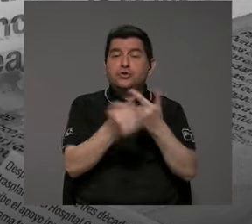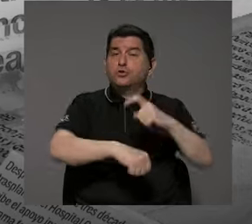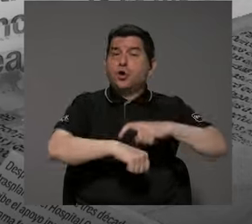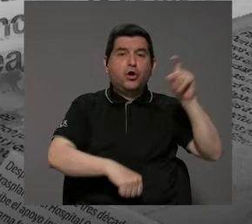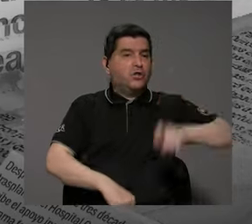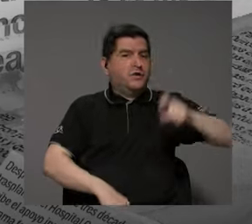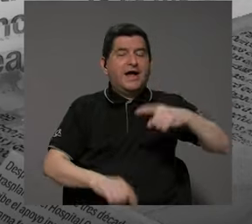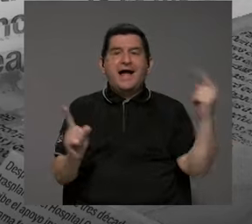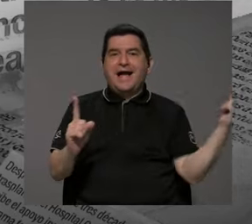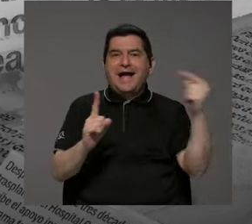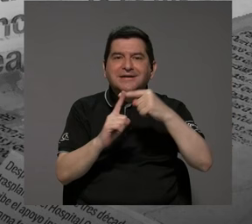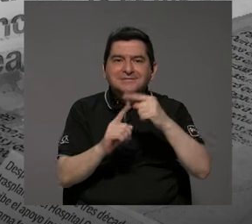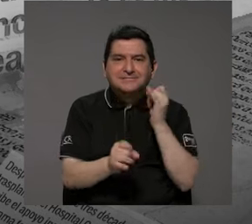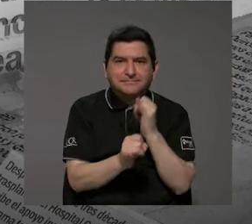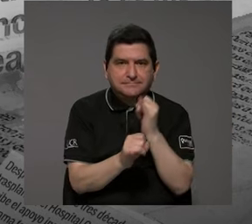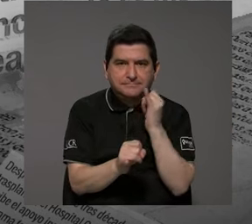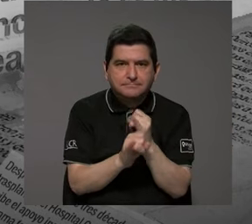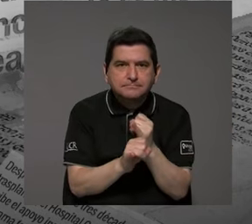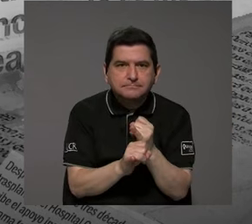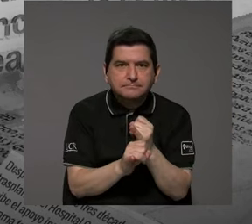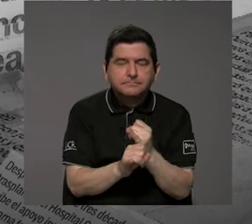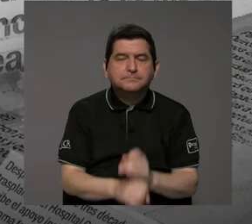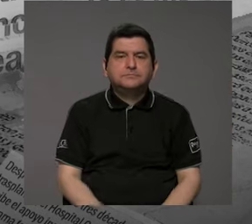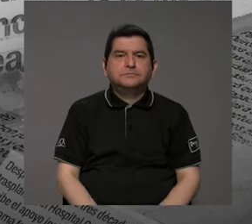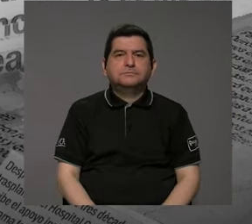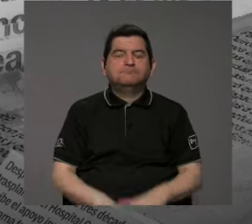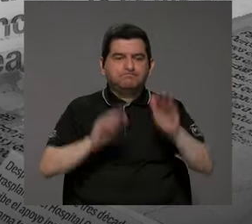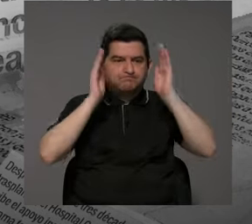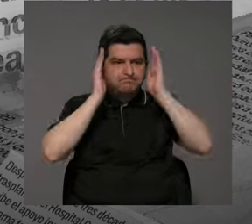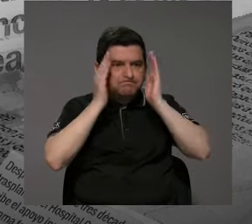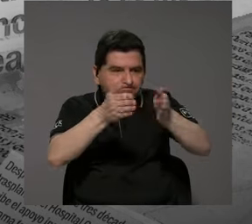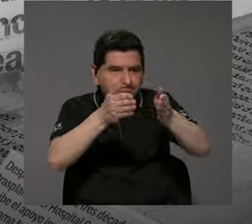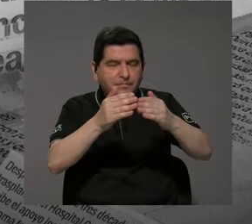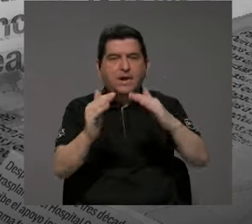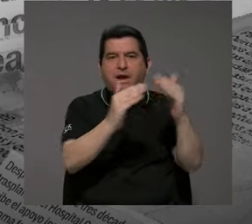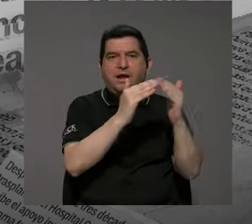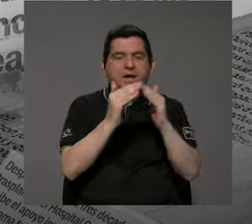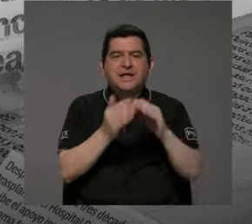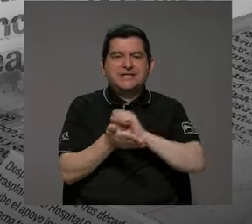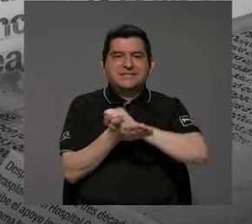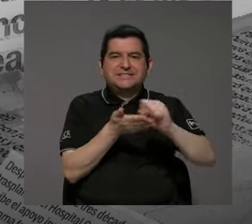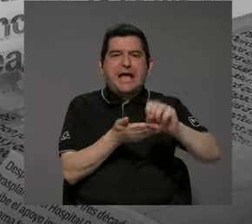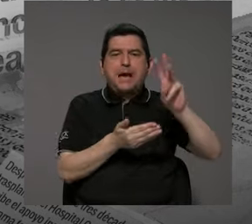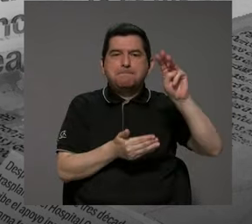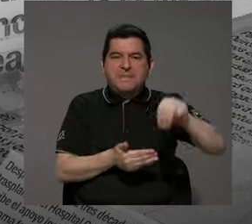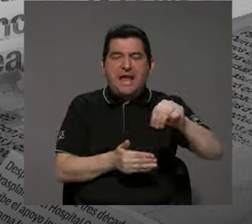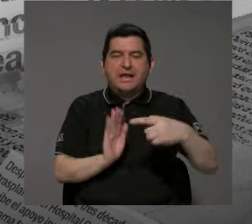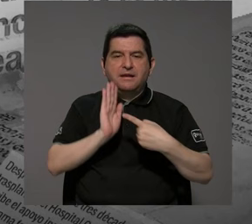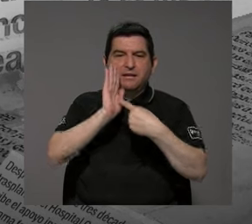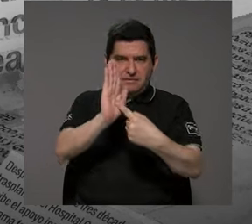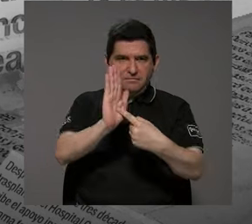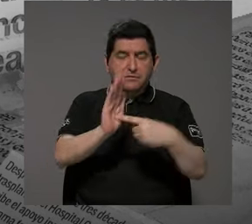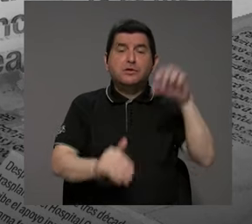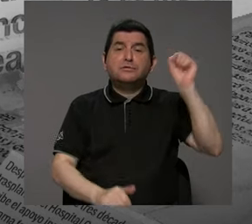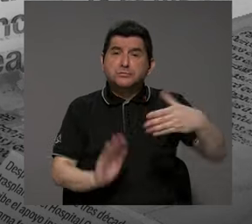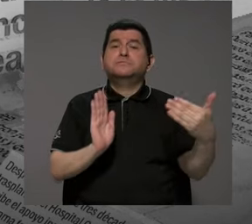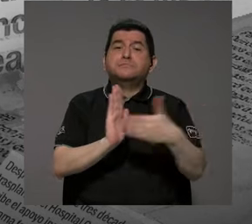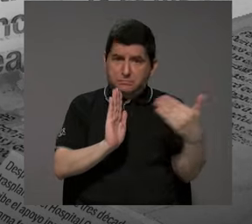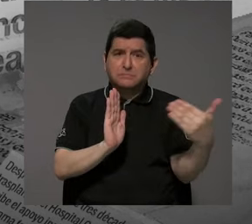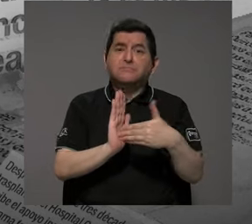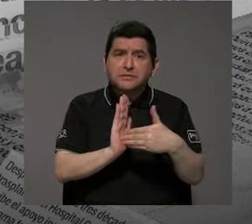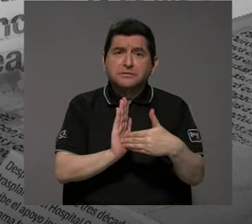necesario hasta que las instituciones vuelvan a ver a la comunidad de San Miguel para demostrar que sí hay